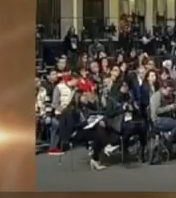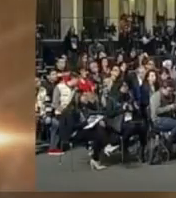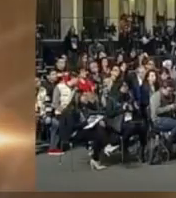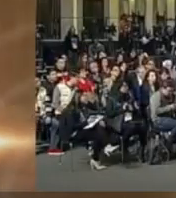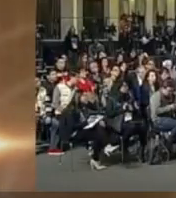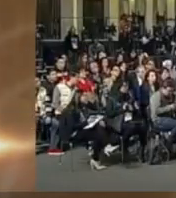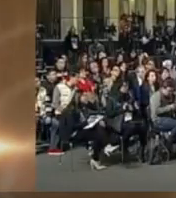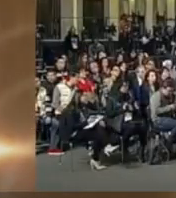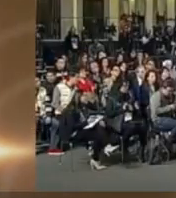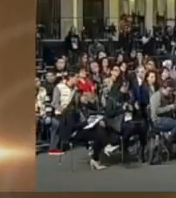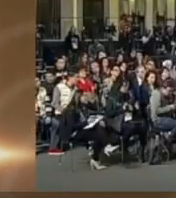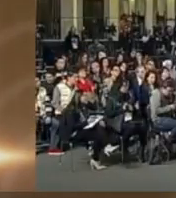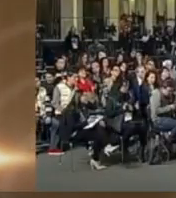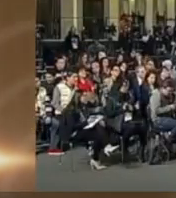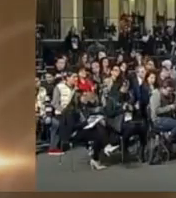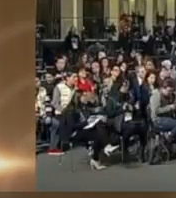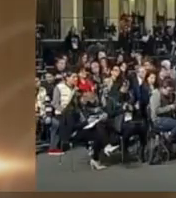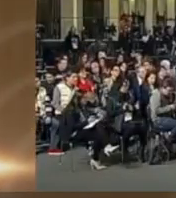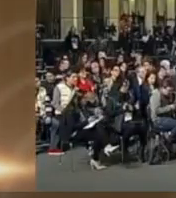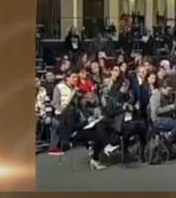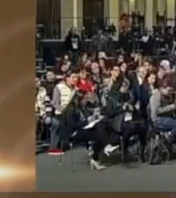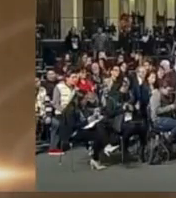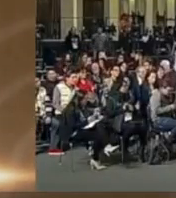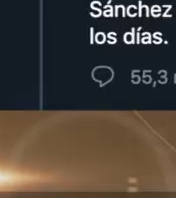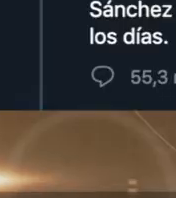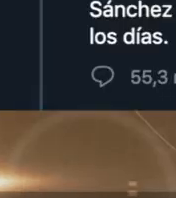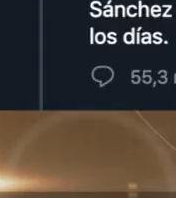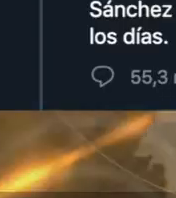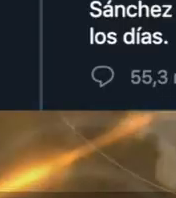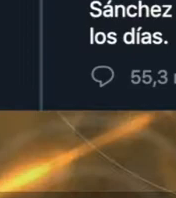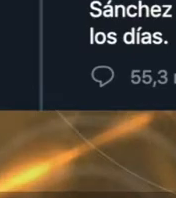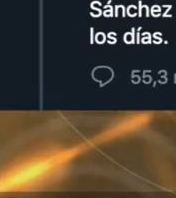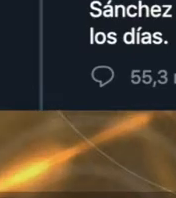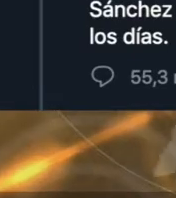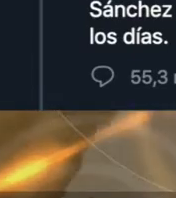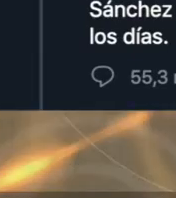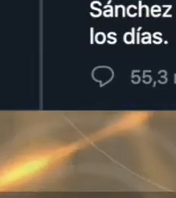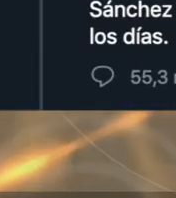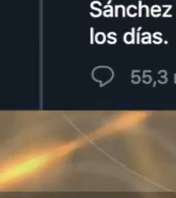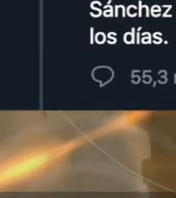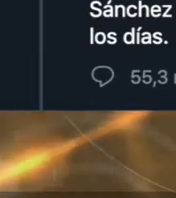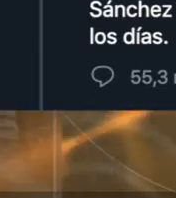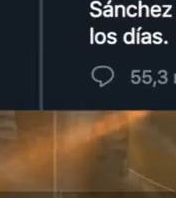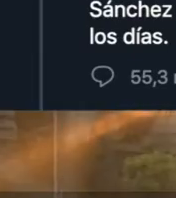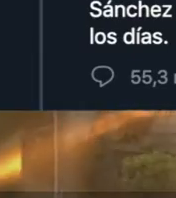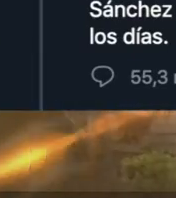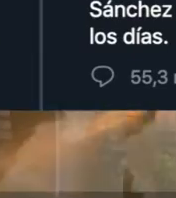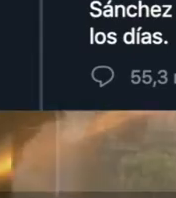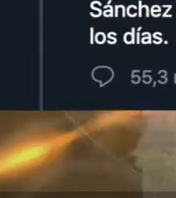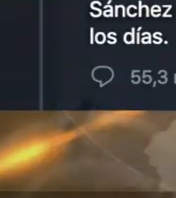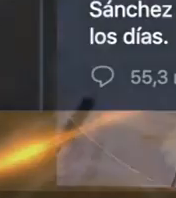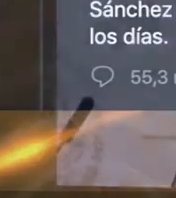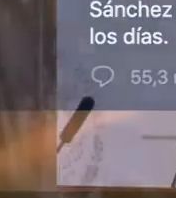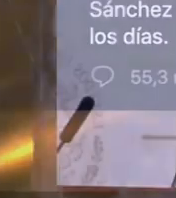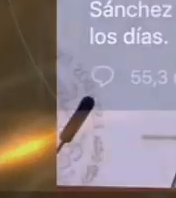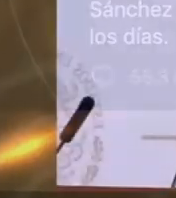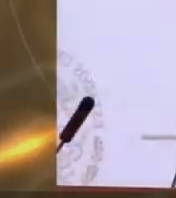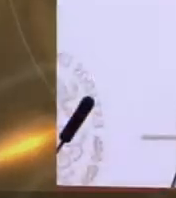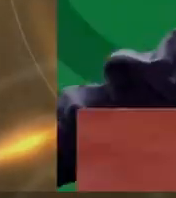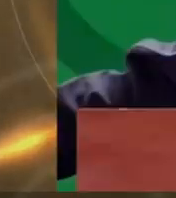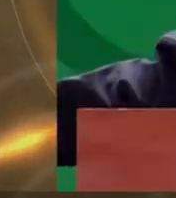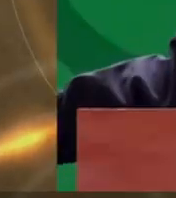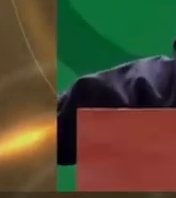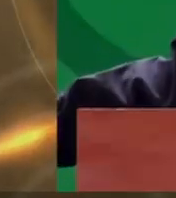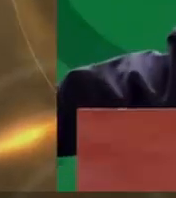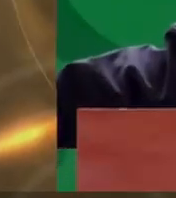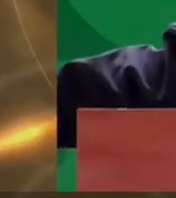a conocer el mandatario por medio de Twitter. Lamento informarles que estoy contagiado de COVID-19. Los síntomas son leves, pero ya estoy